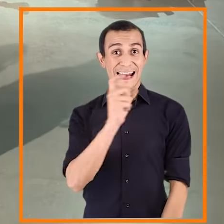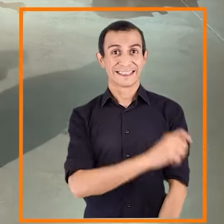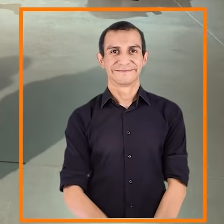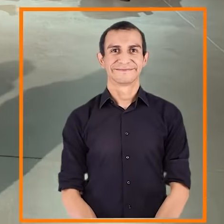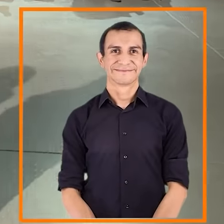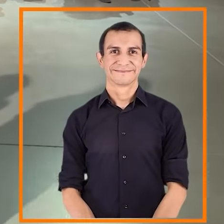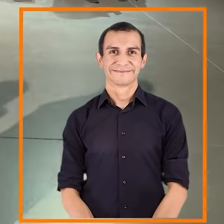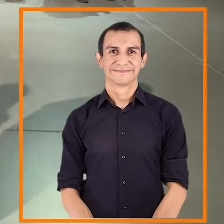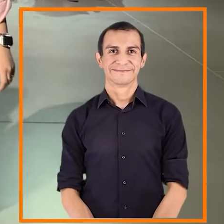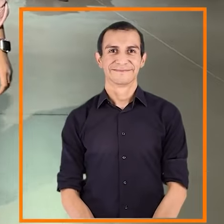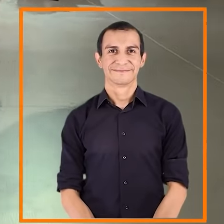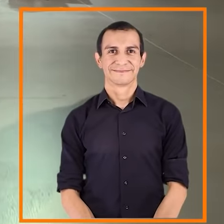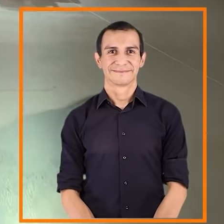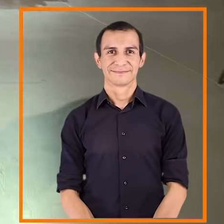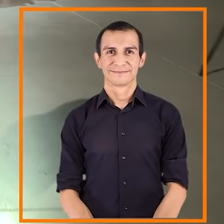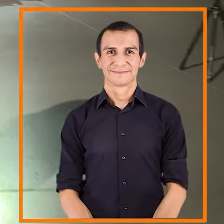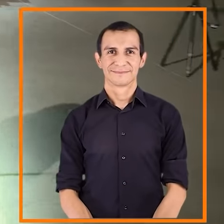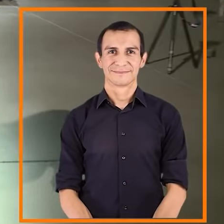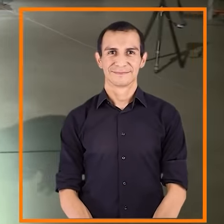Gracias.